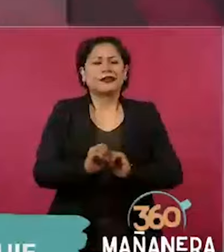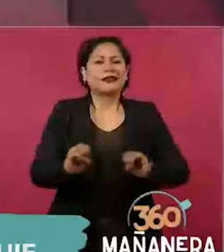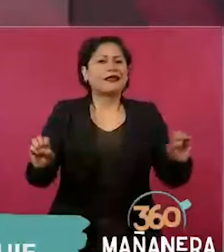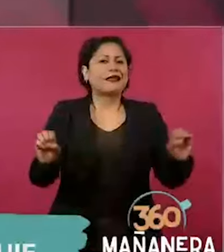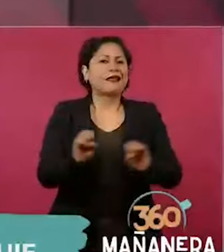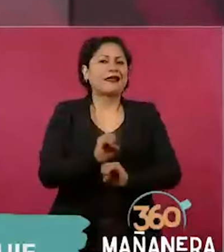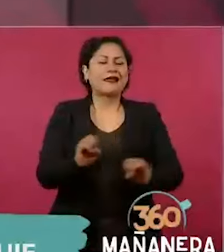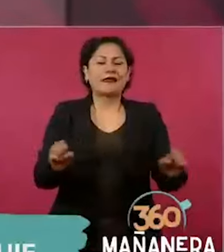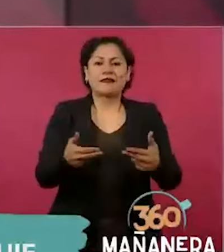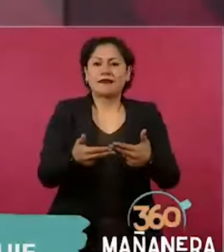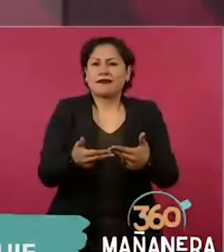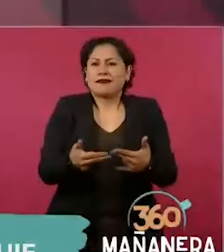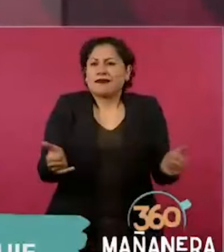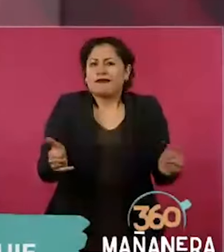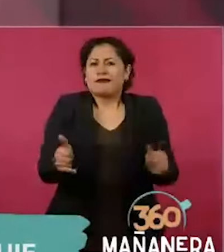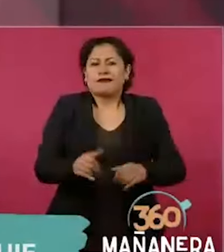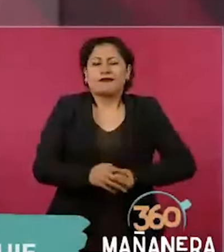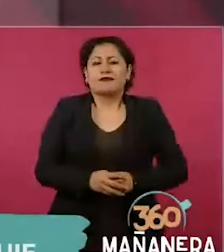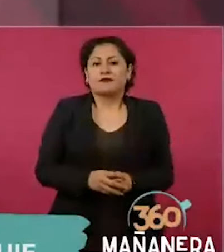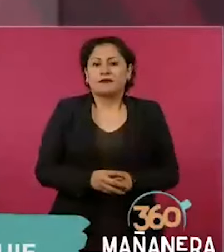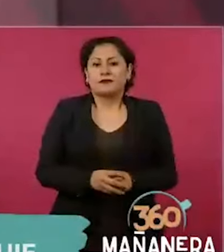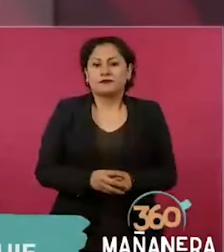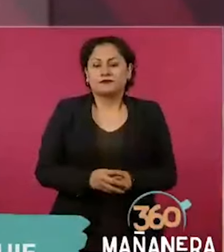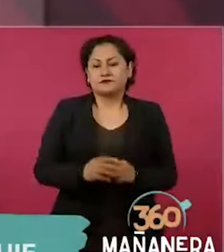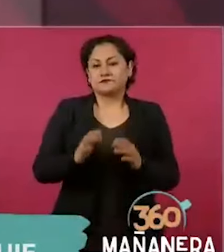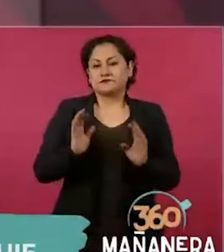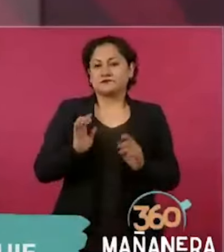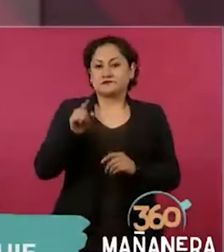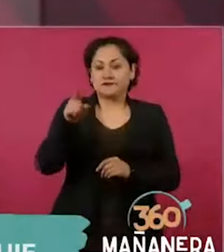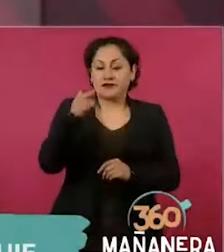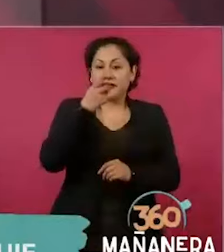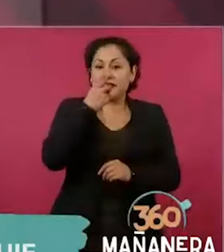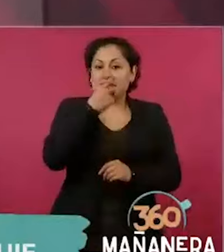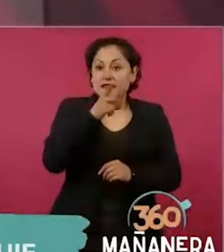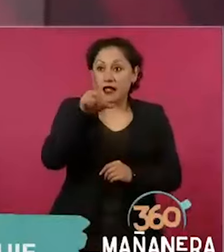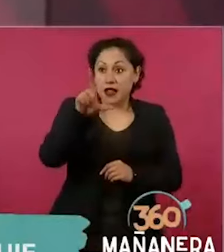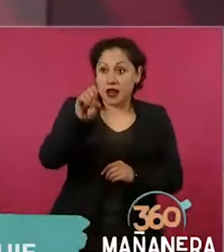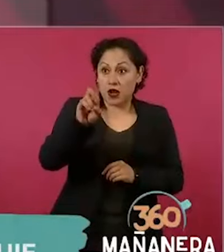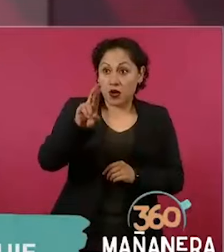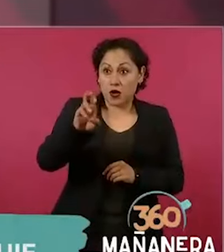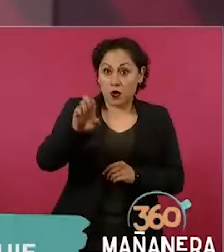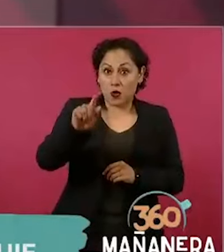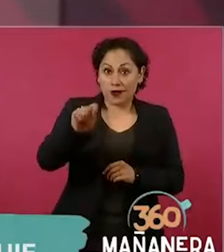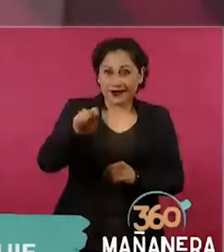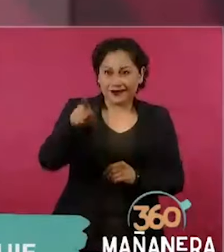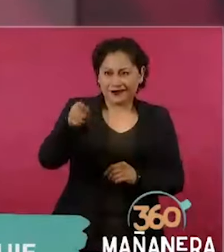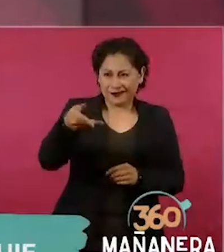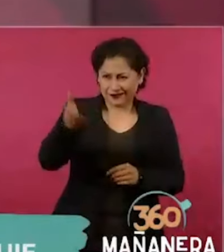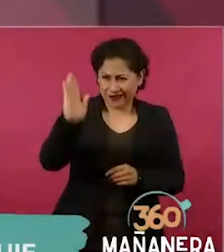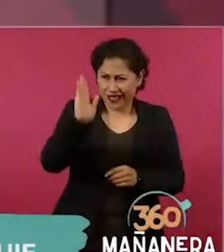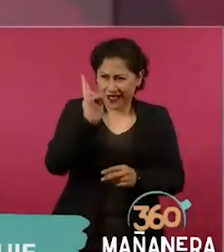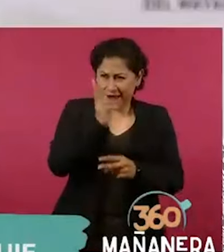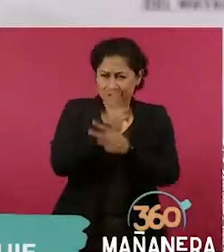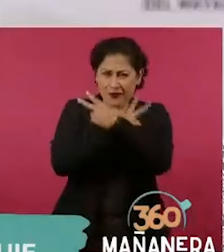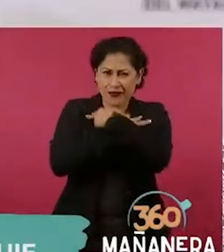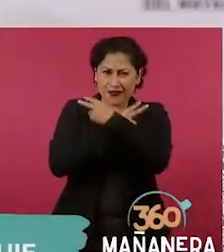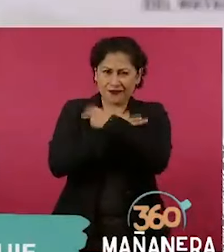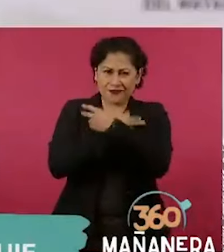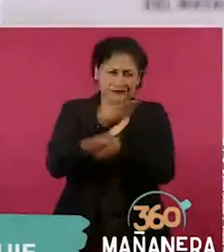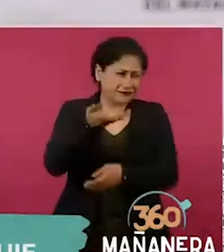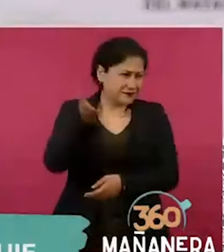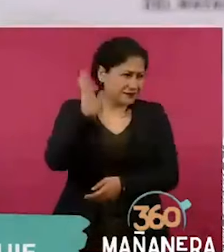a nadie que Loret se vaya de vacaciones